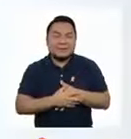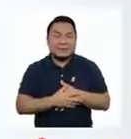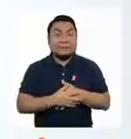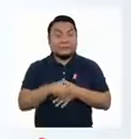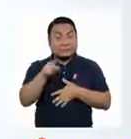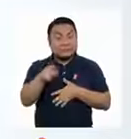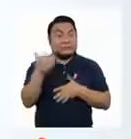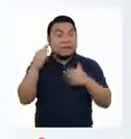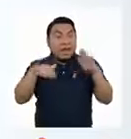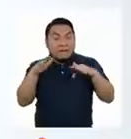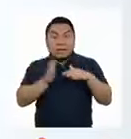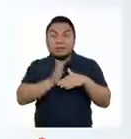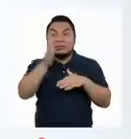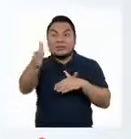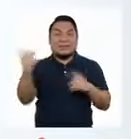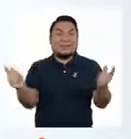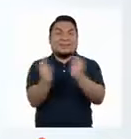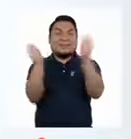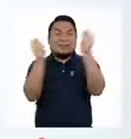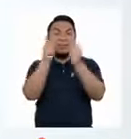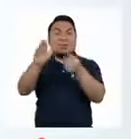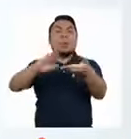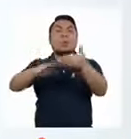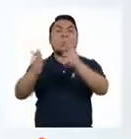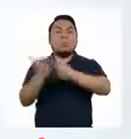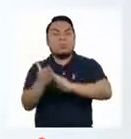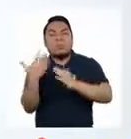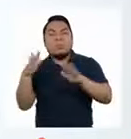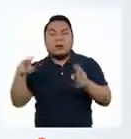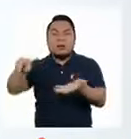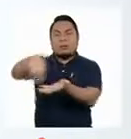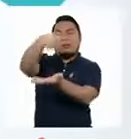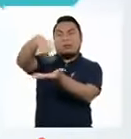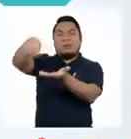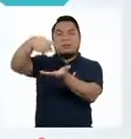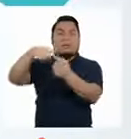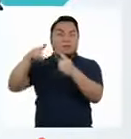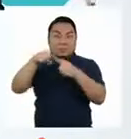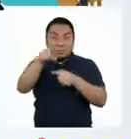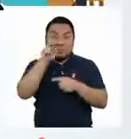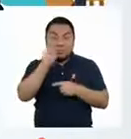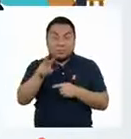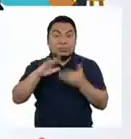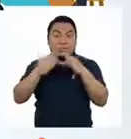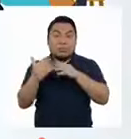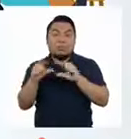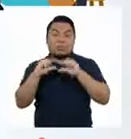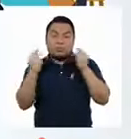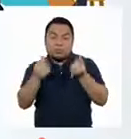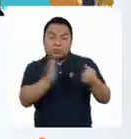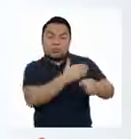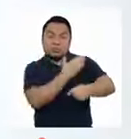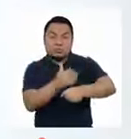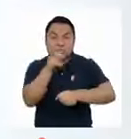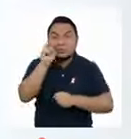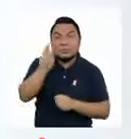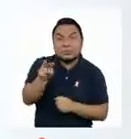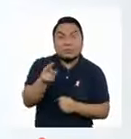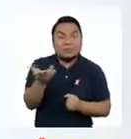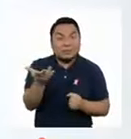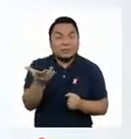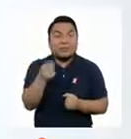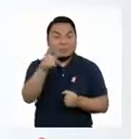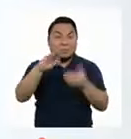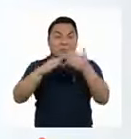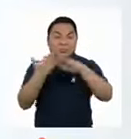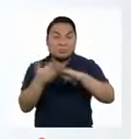vez han asistido a alguna celebración de la comunidad y han visto tocar a un grupo de músicos? Seguro que, si lo